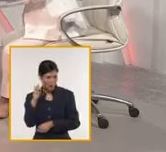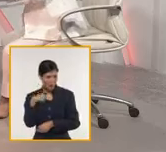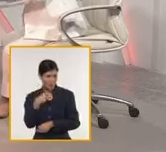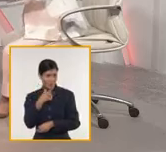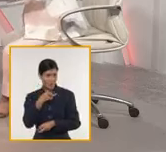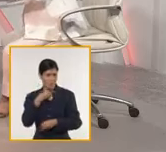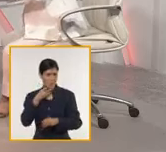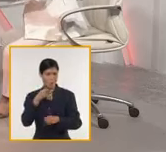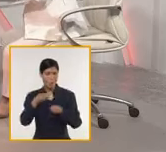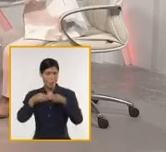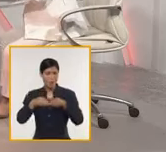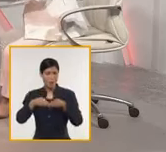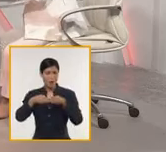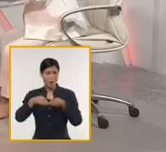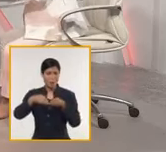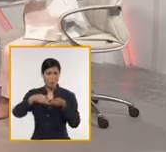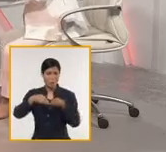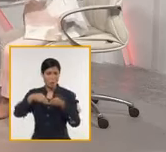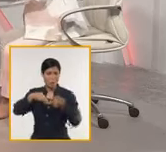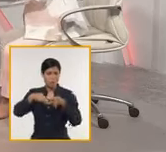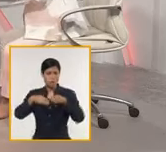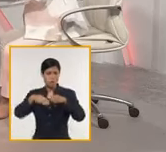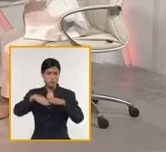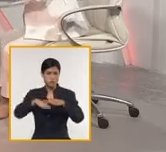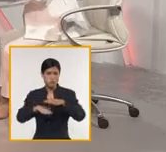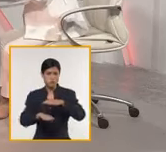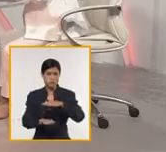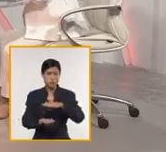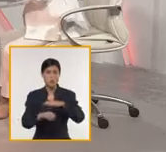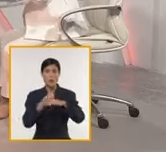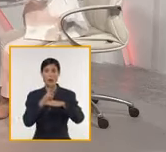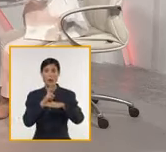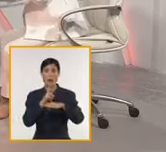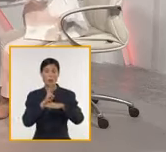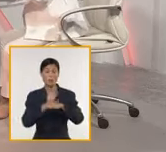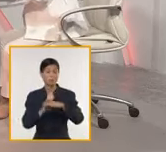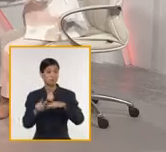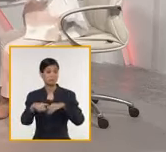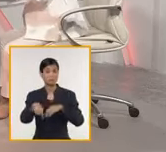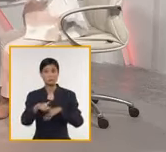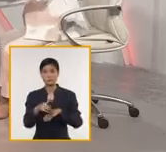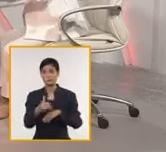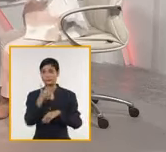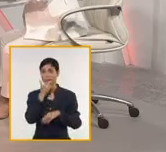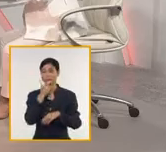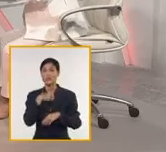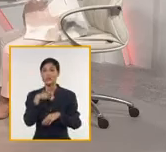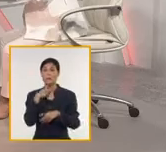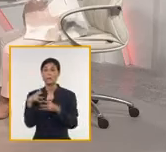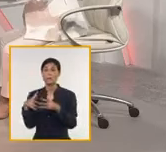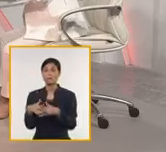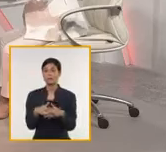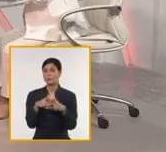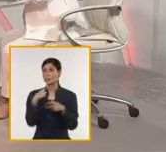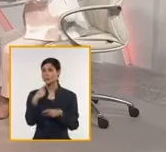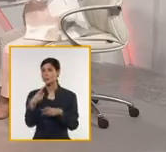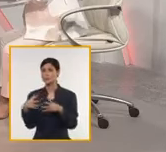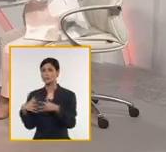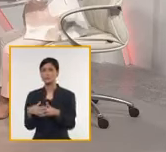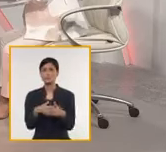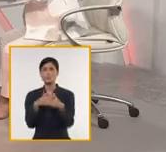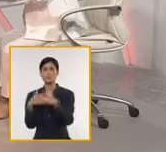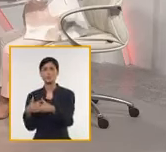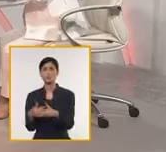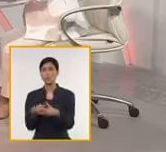Es que uno acude a la lógica, ¿no? O sea, el movimiento MAGA dentro de Estados Unidos, o sea, no es propenso